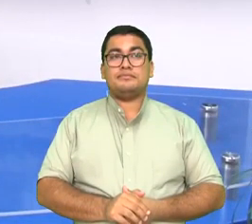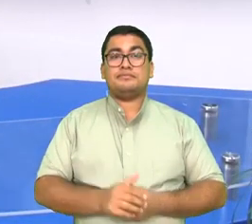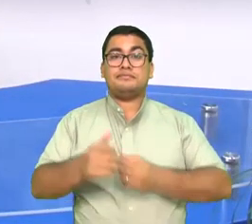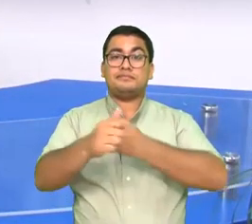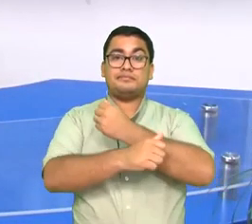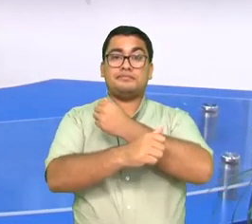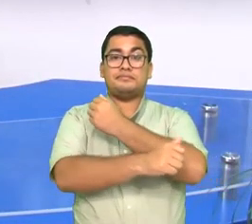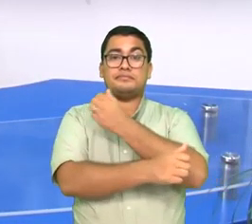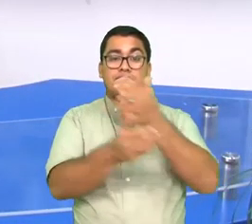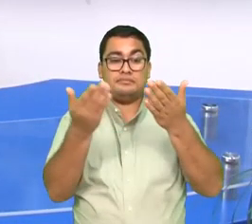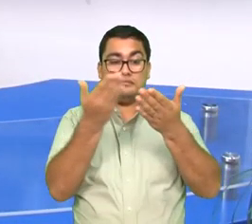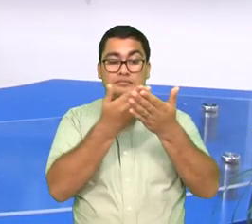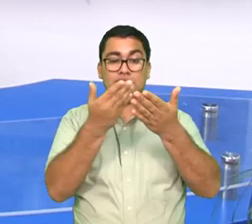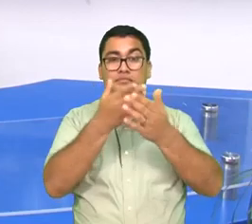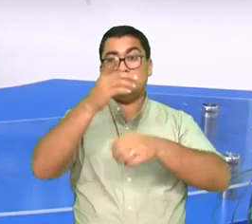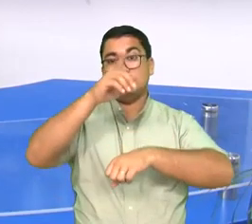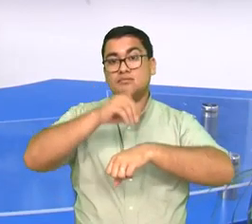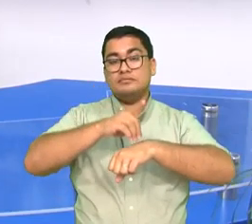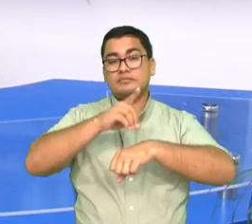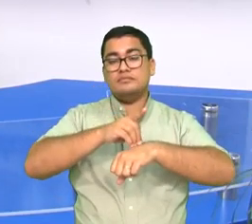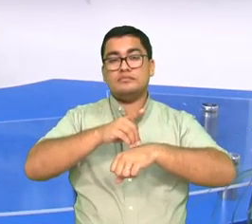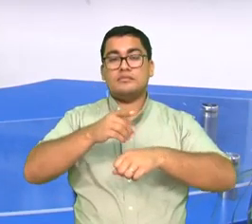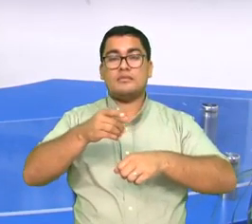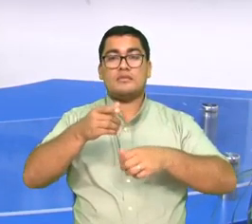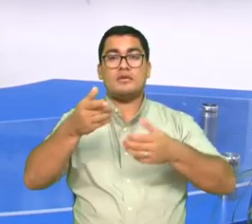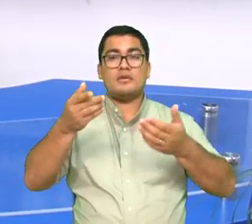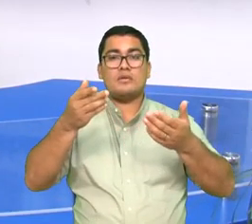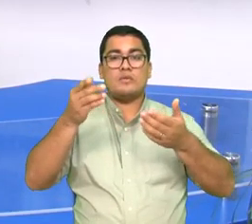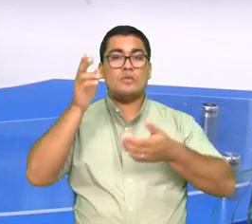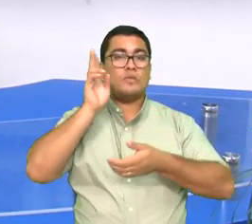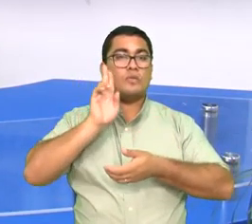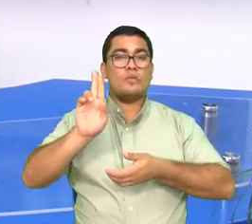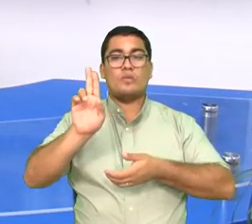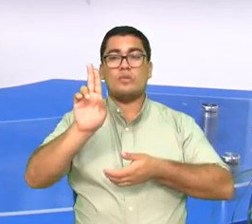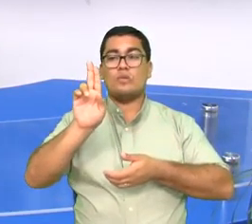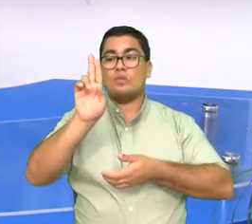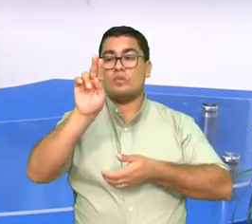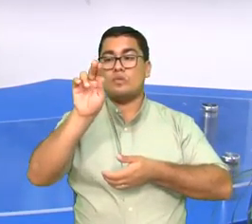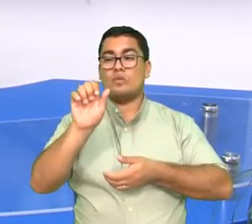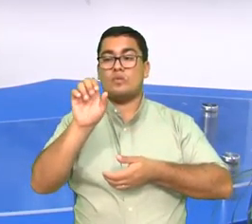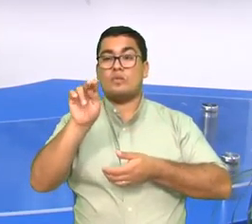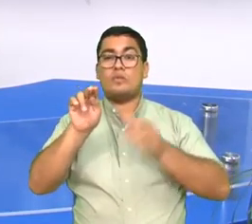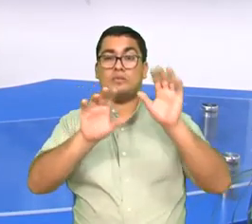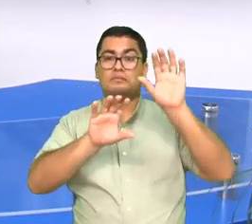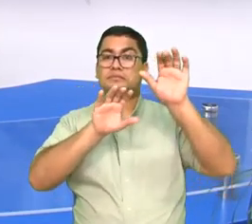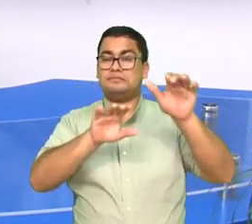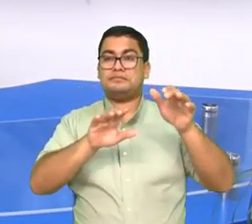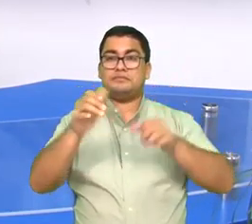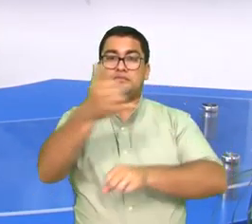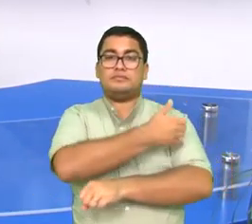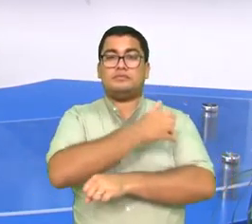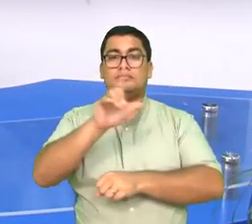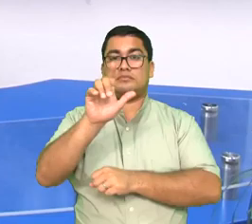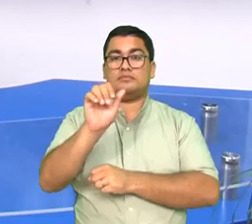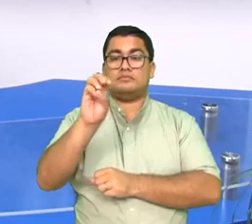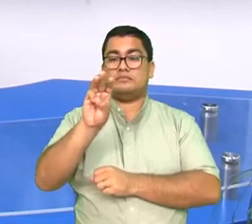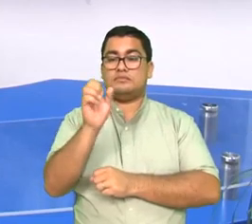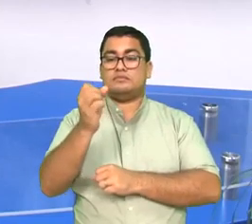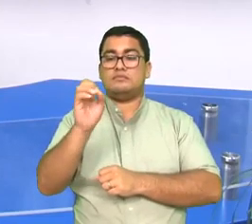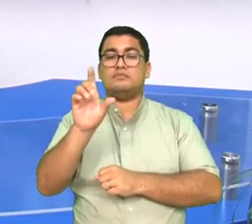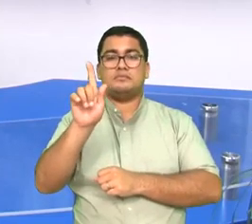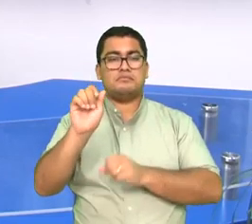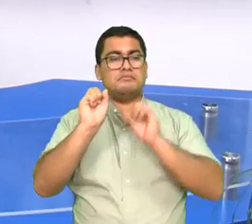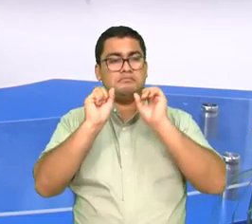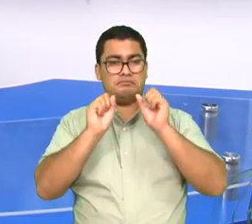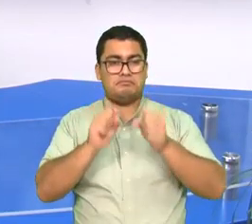Estudiantes de Medicina y Enfermería de la UNAM León y del Hospital La Mascota expresan su disposición de servir al pueblo ante la